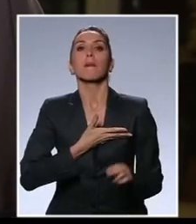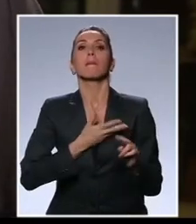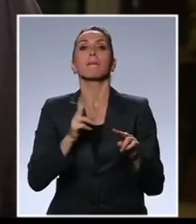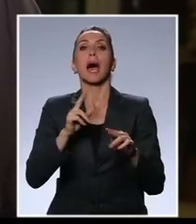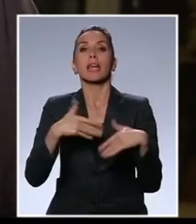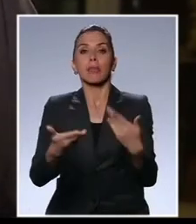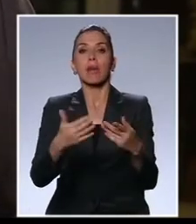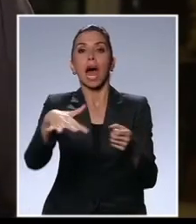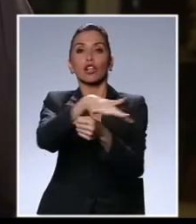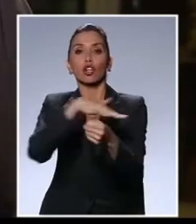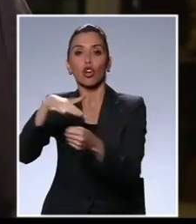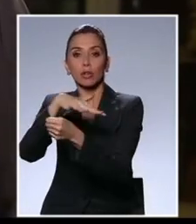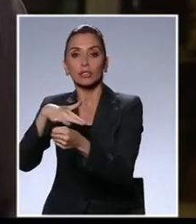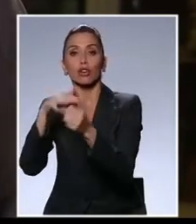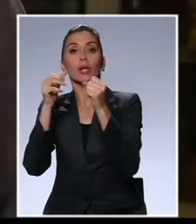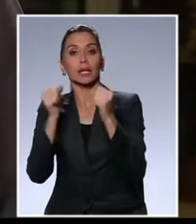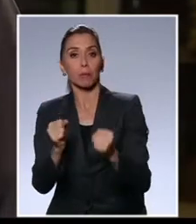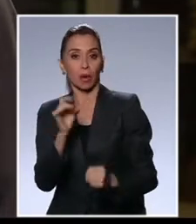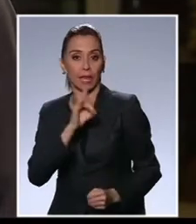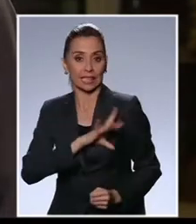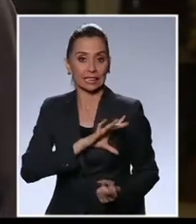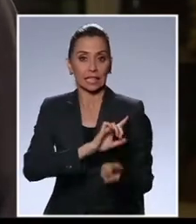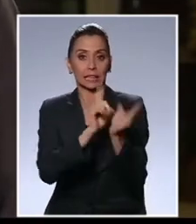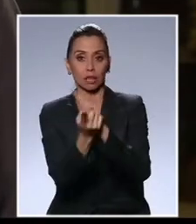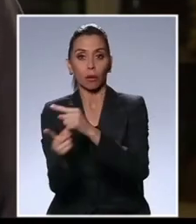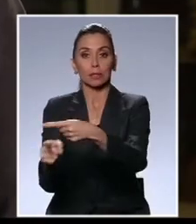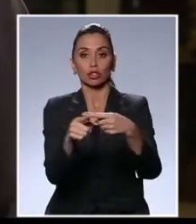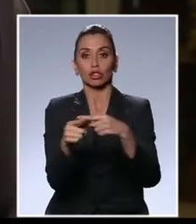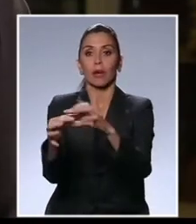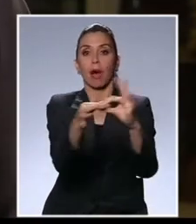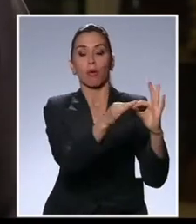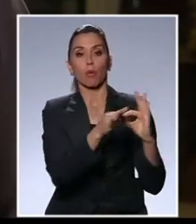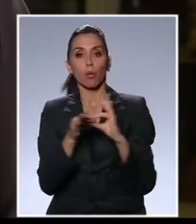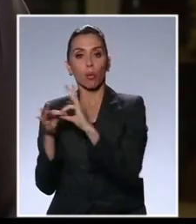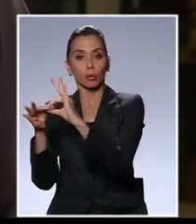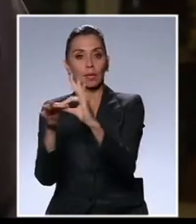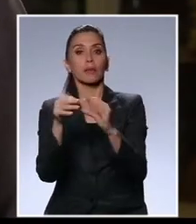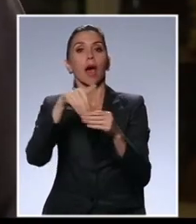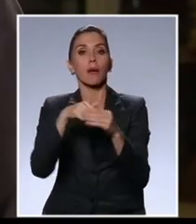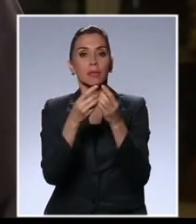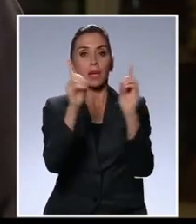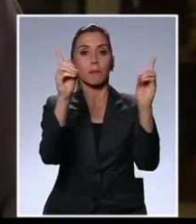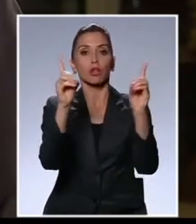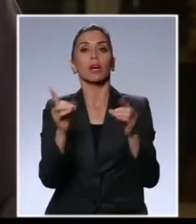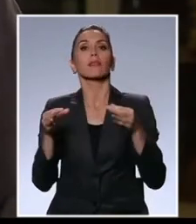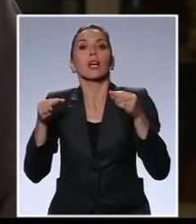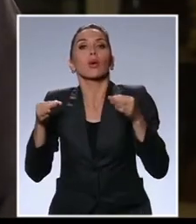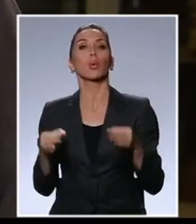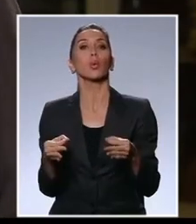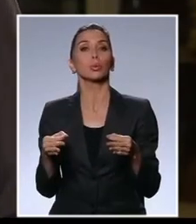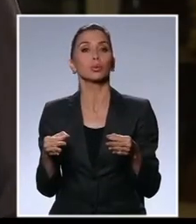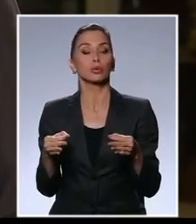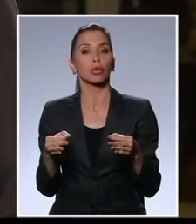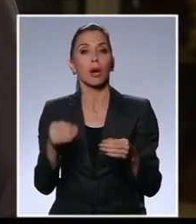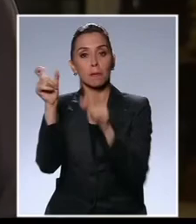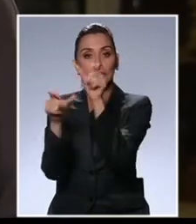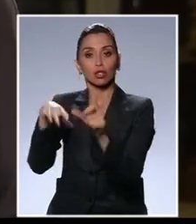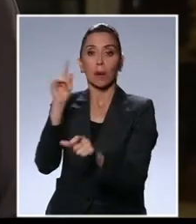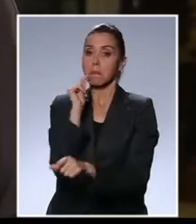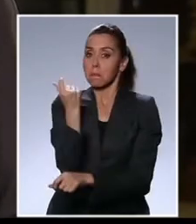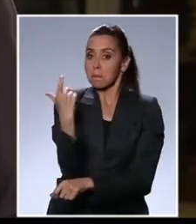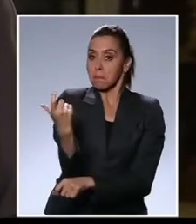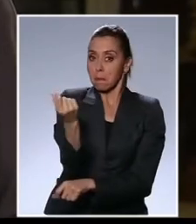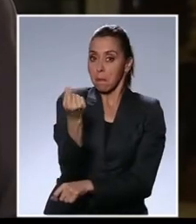las condiciones que nos permitan ser una sociedad cohesionada democrática y justa lo que más tienen